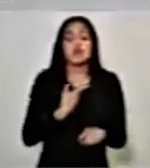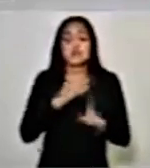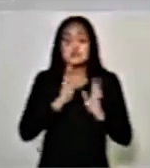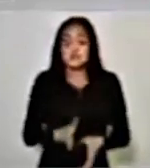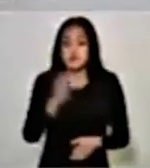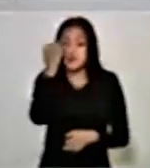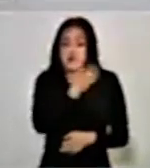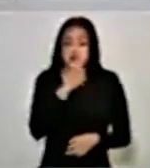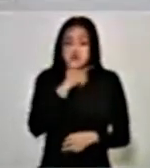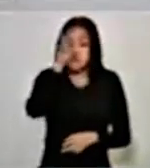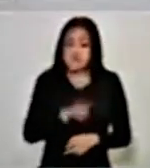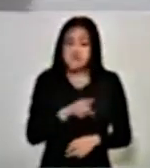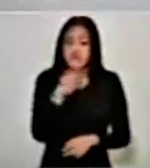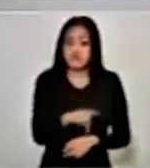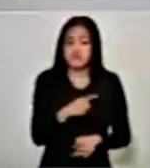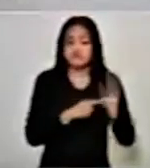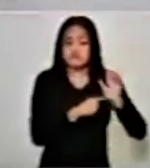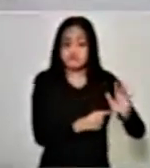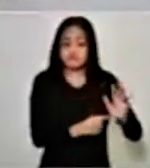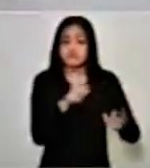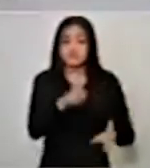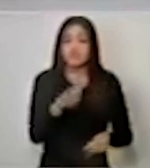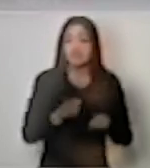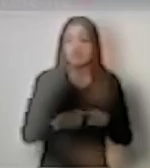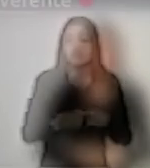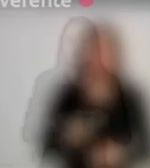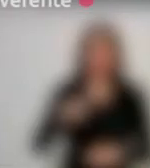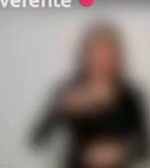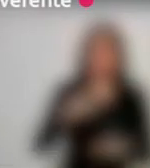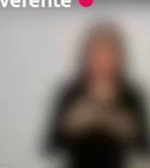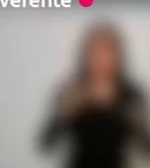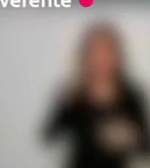que avale con su cédula profesional el diagnóstico.